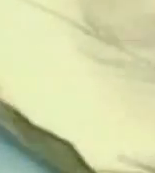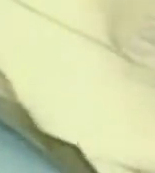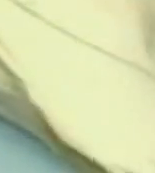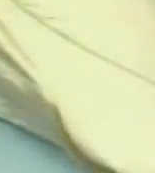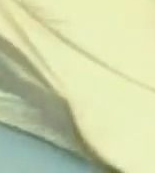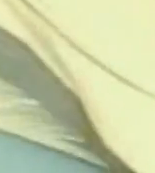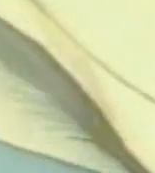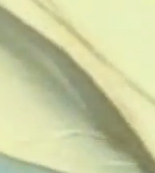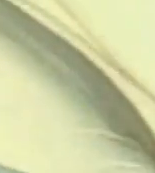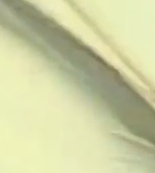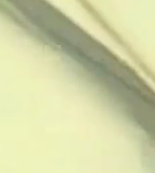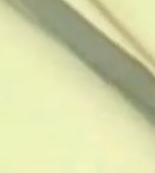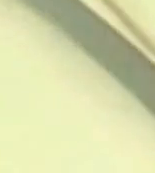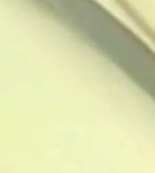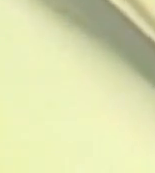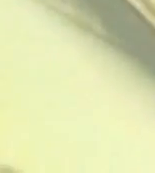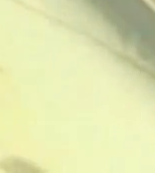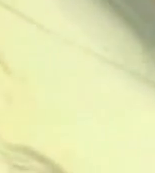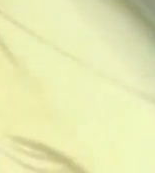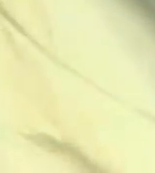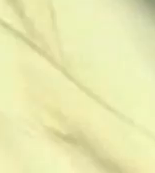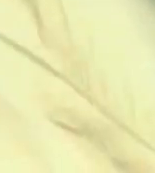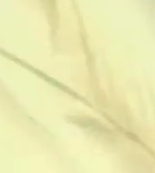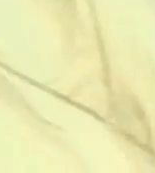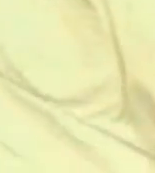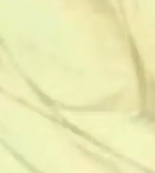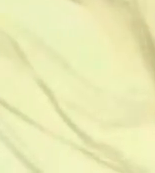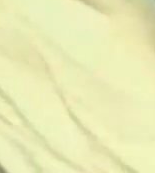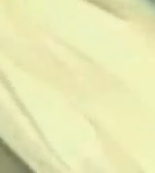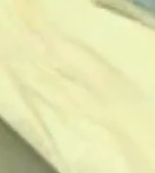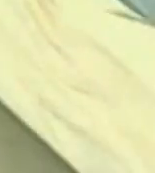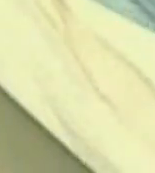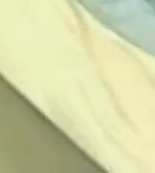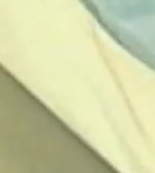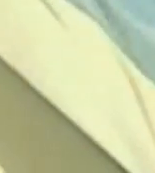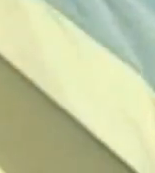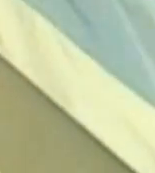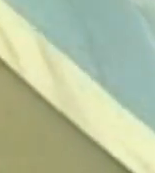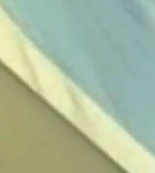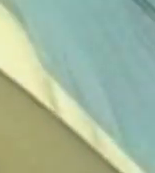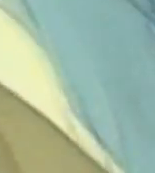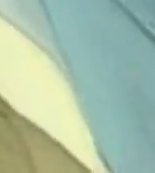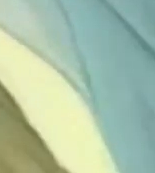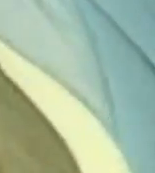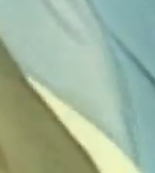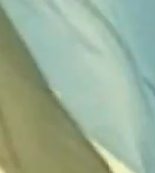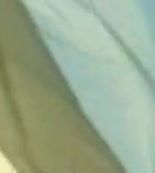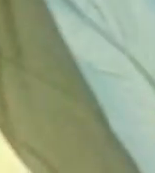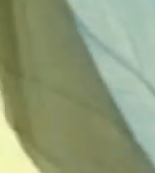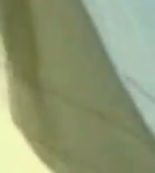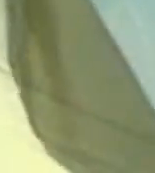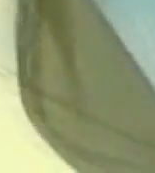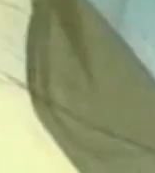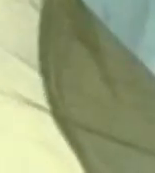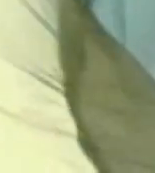el servicio internacional RAE, Radiodifusión Argentina al exterior, en directo desde el hipódromo de Tucumán,